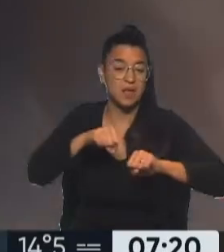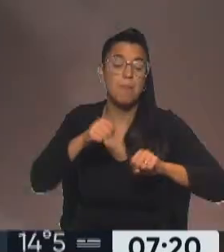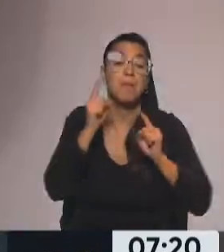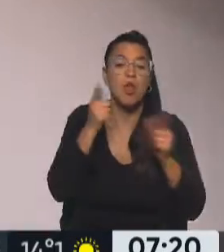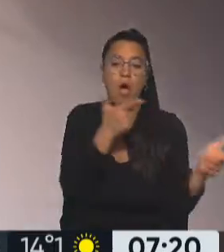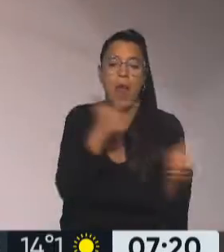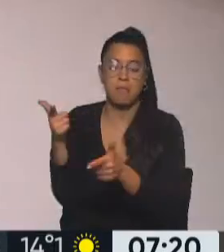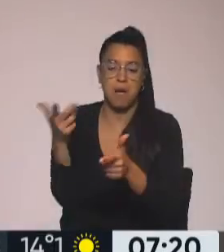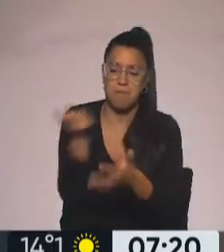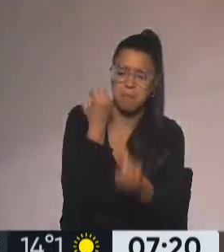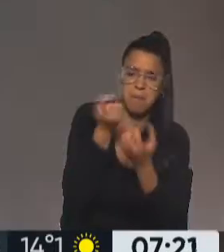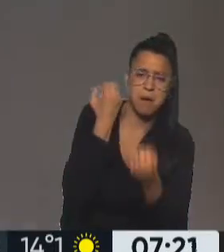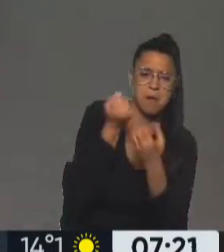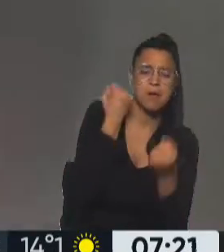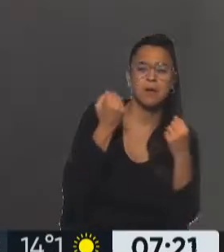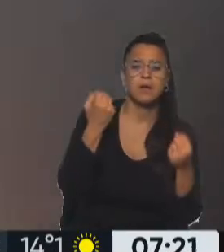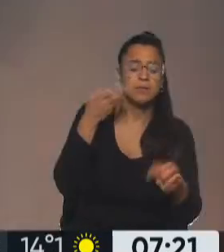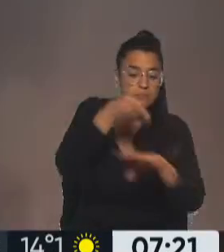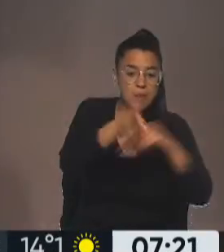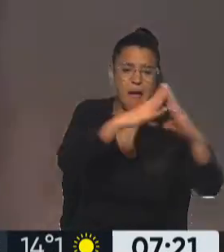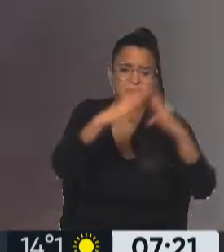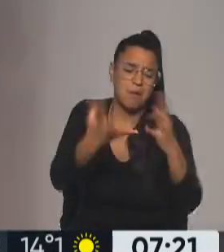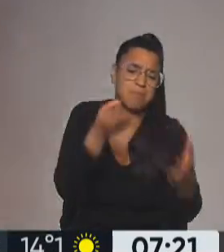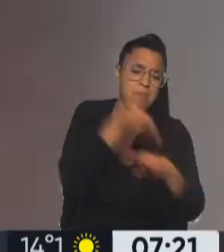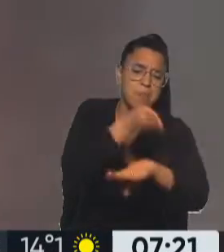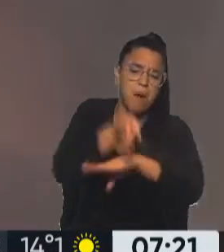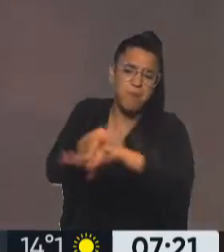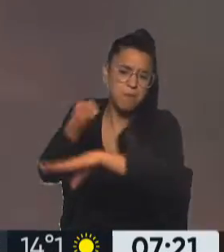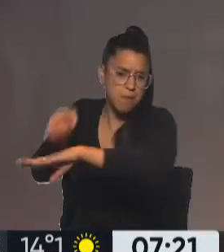armas. Entraban casa por casa,